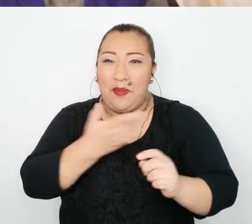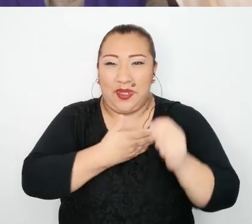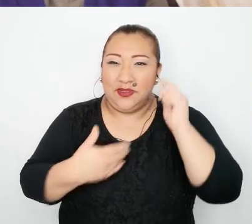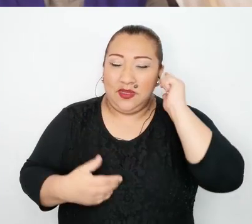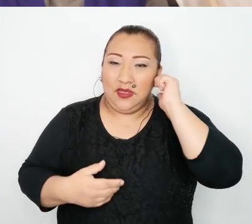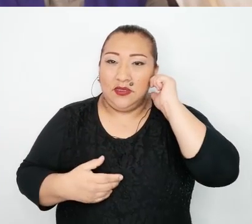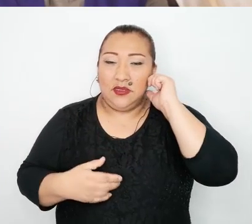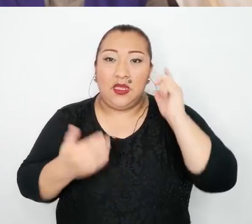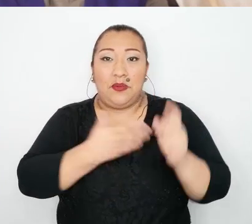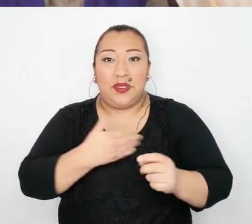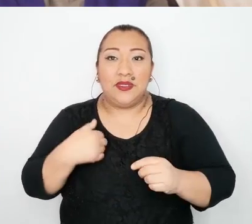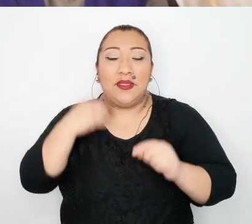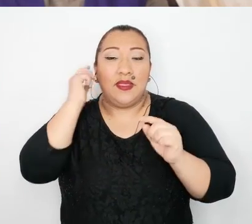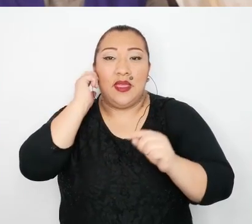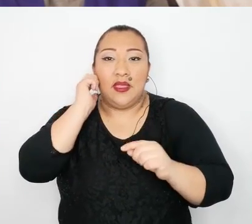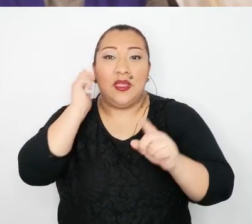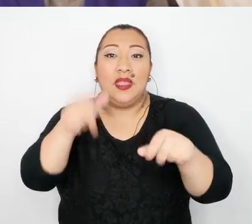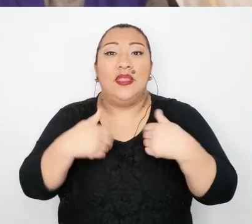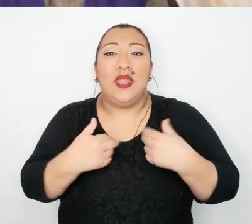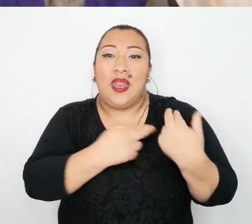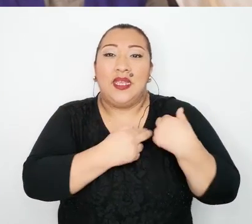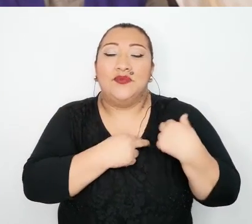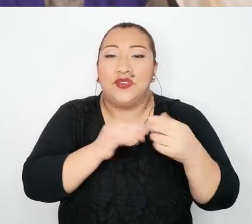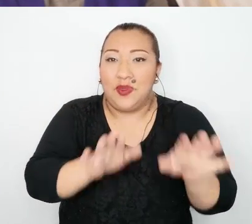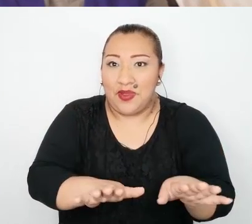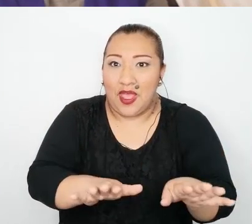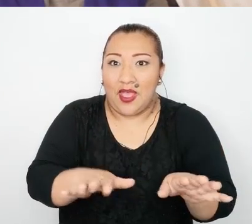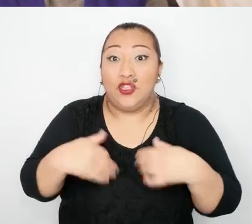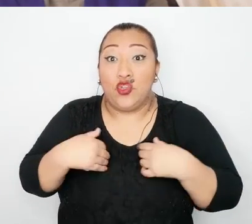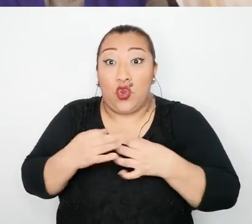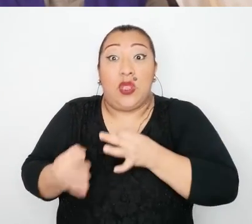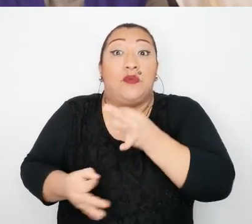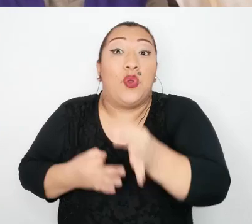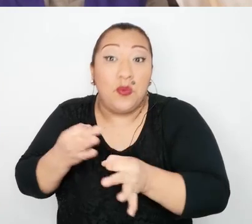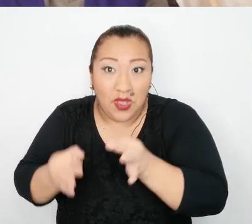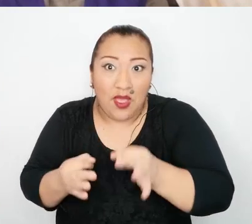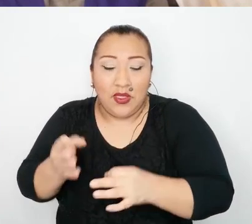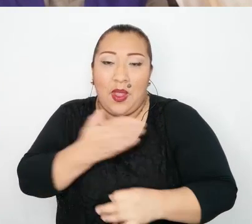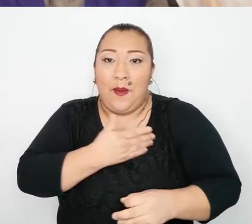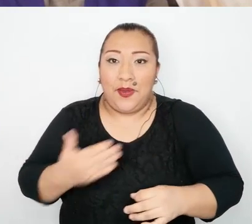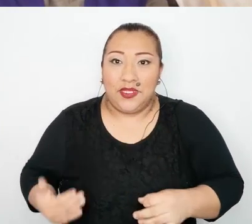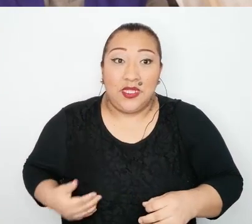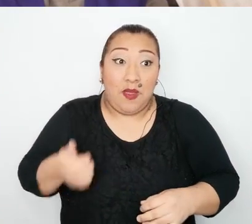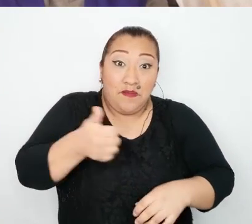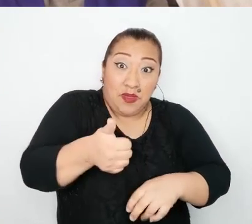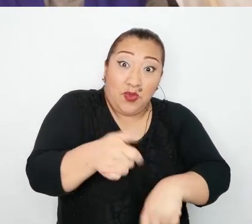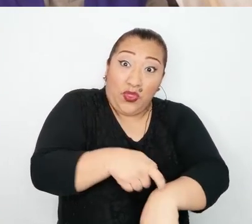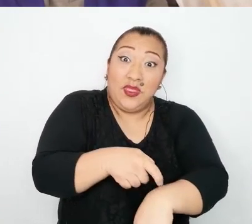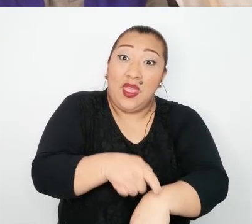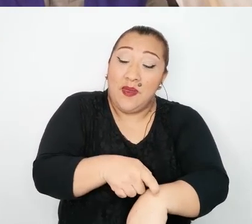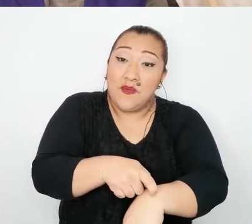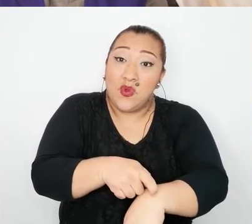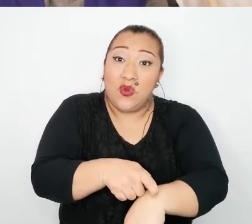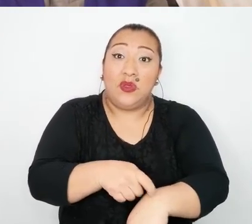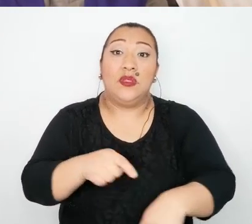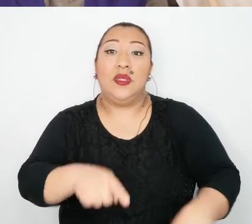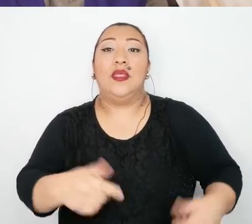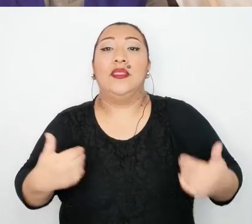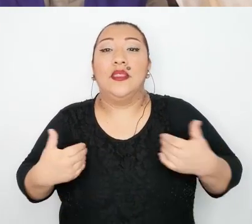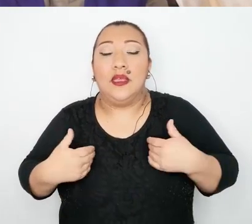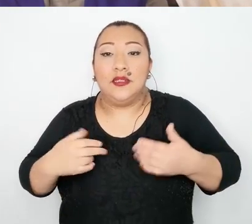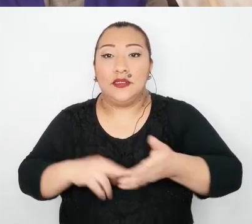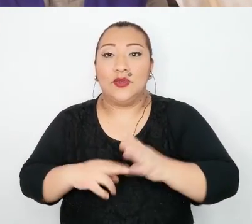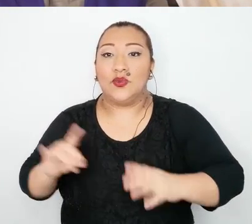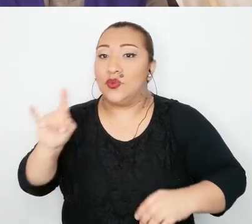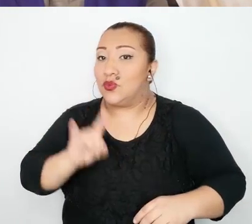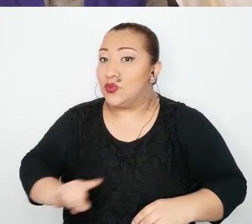sustituir al presidente de la República. El presidente de la República tiene esta facultad. Lo que estamos diciendo es que el presidente, al propio